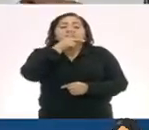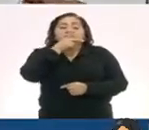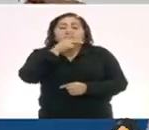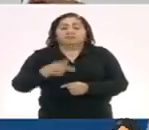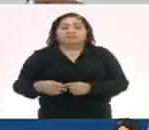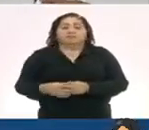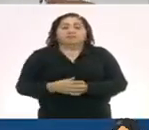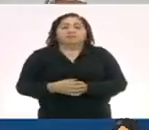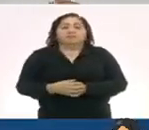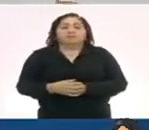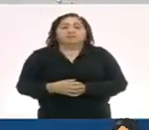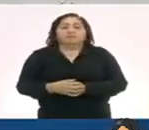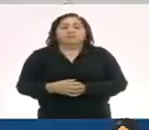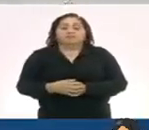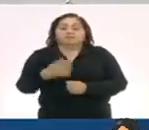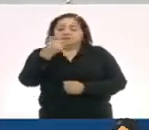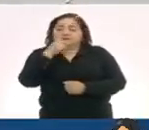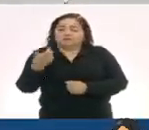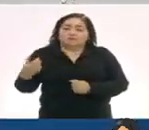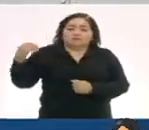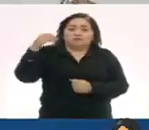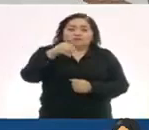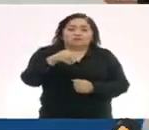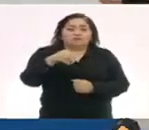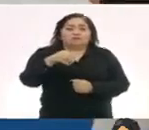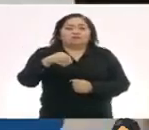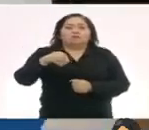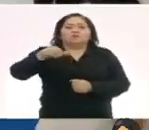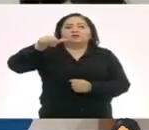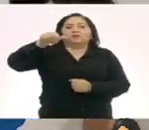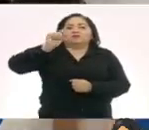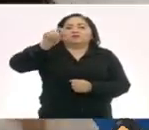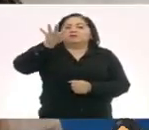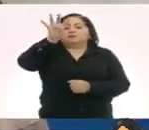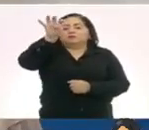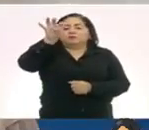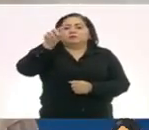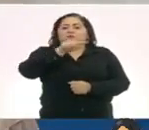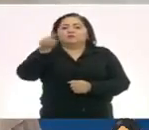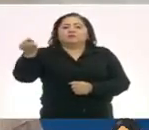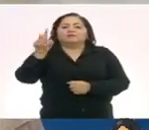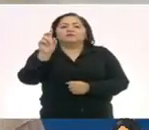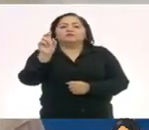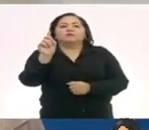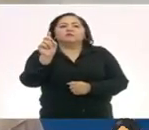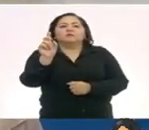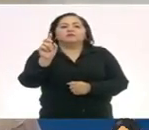borrar, ajá, aportó, ¿qué? 19/30.